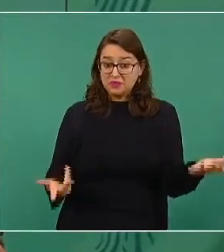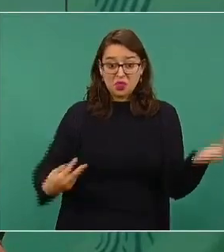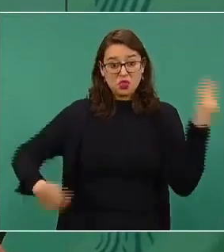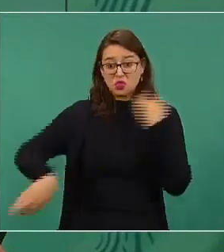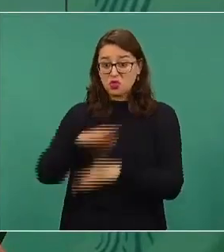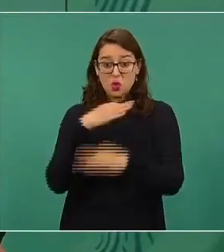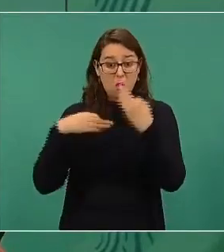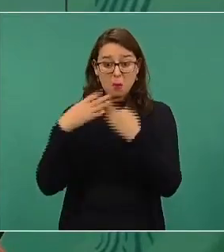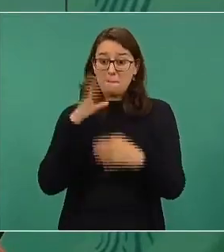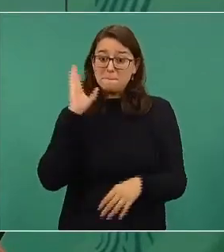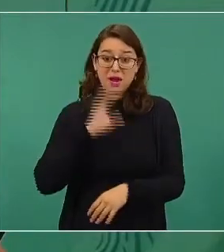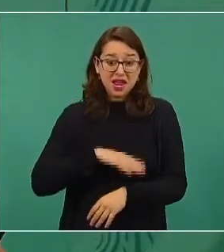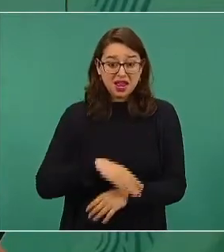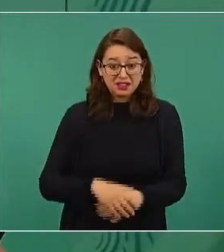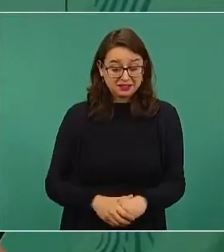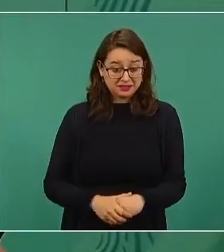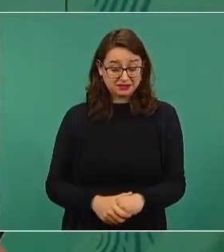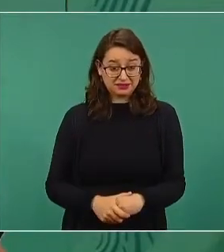todo.